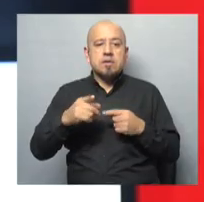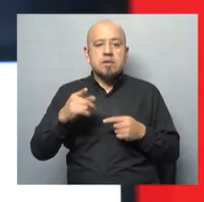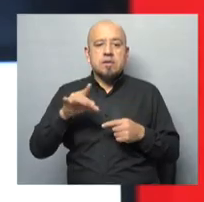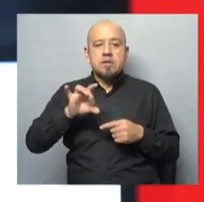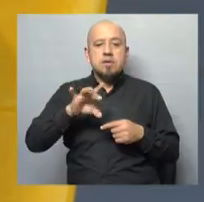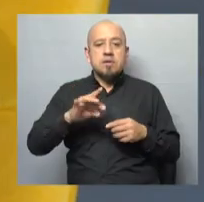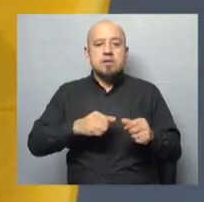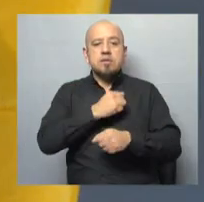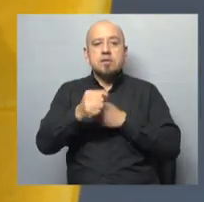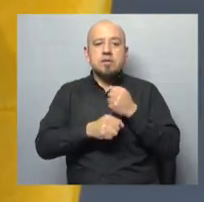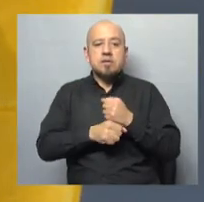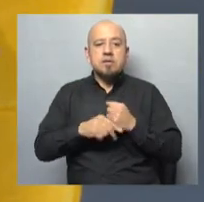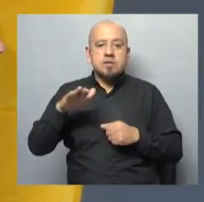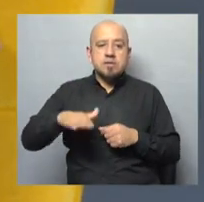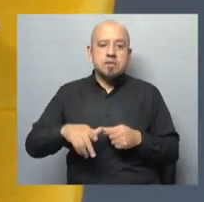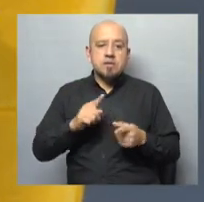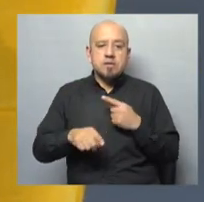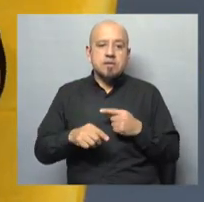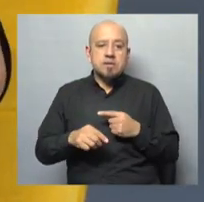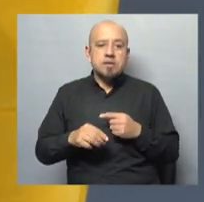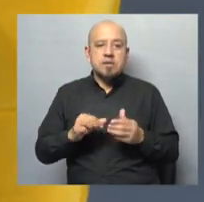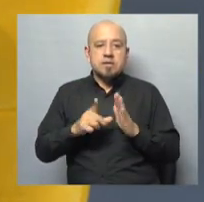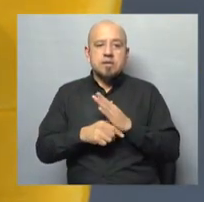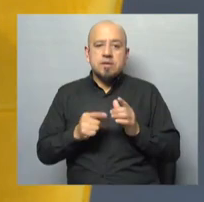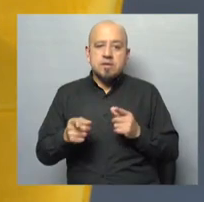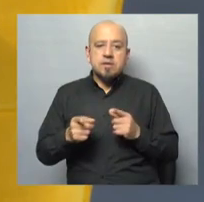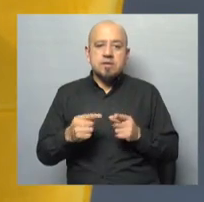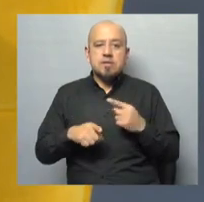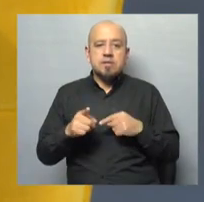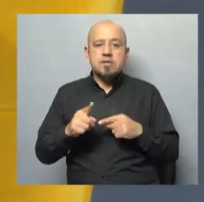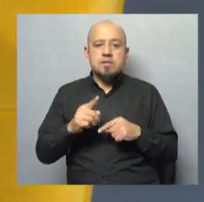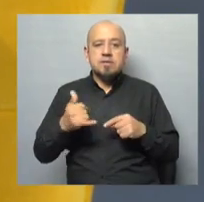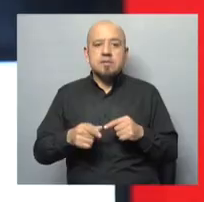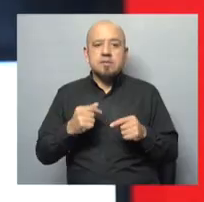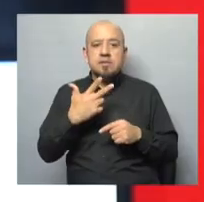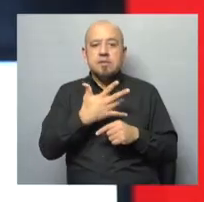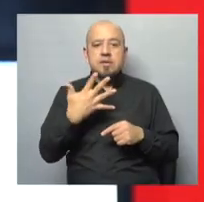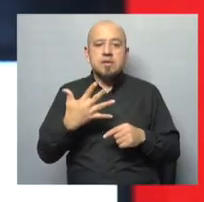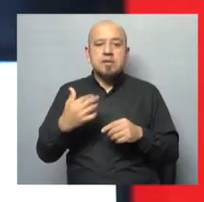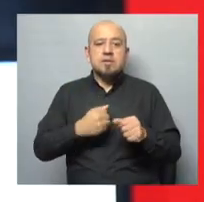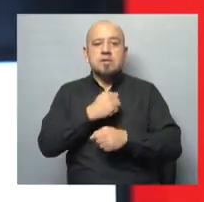chico era muy claro era chico no era tarde tenía 35 no dije